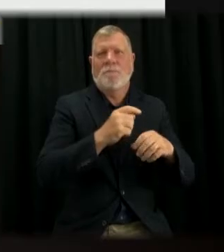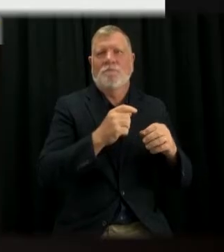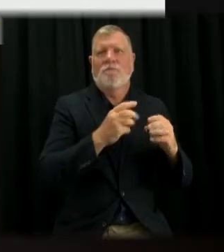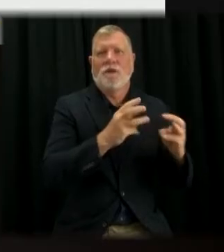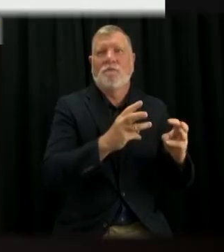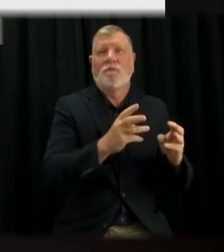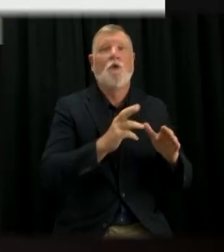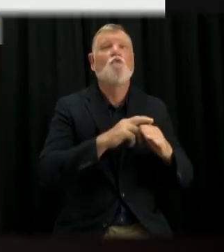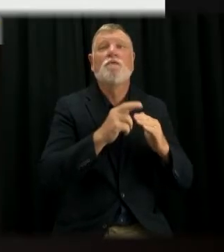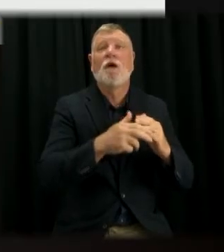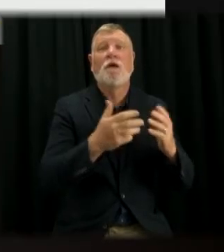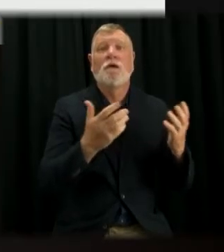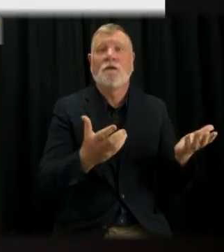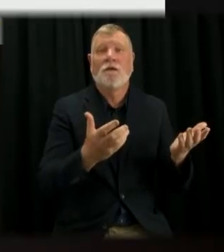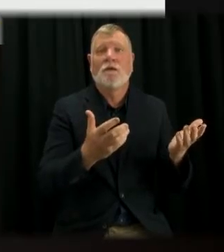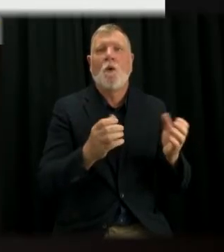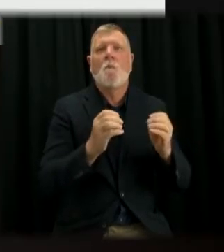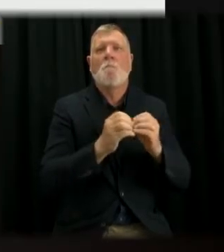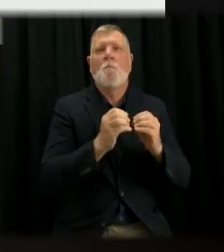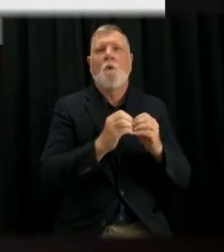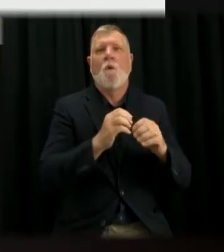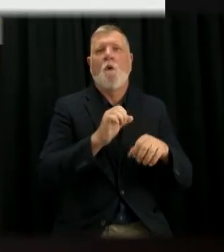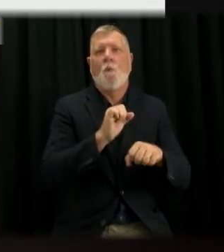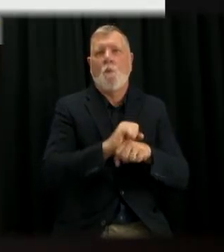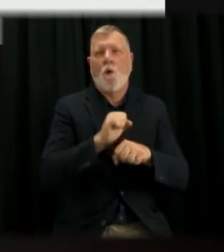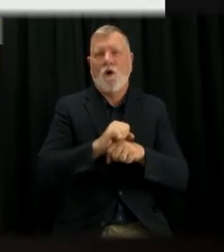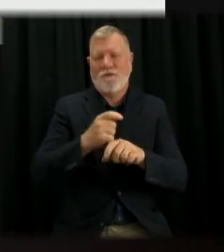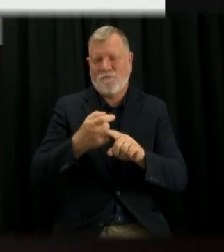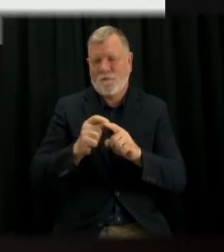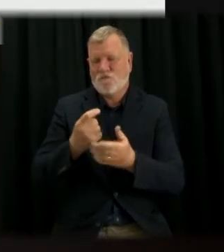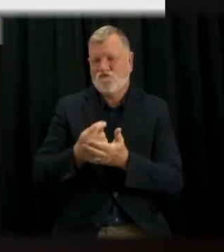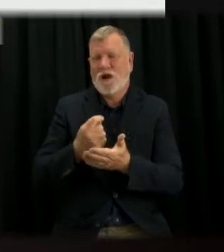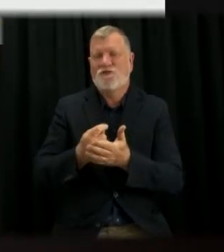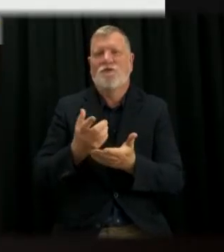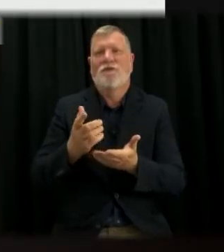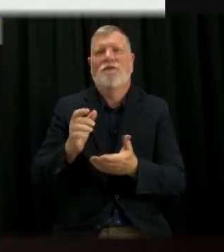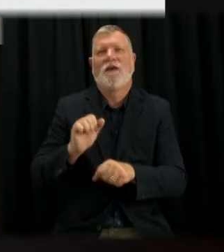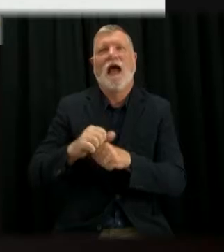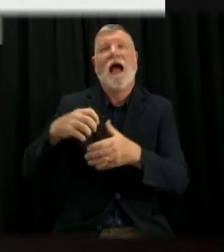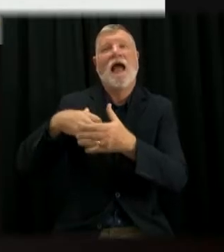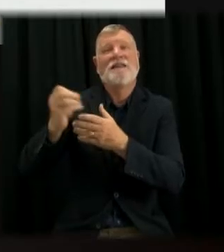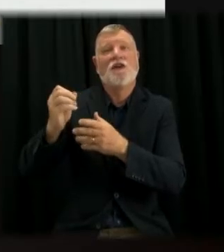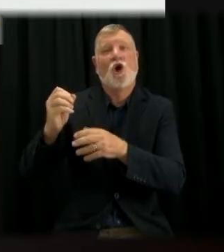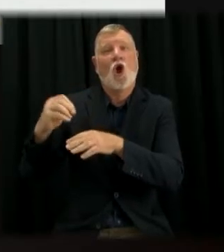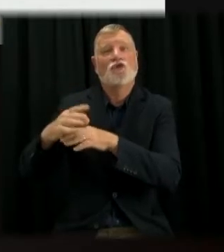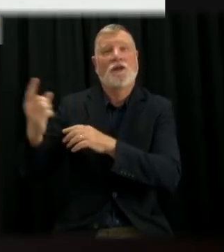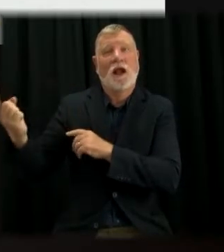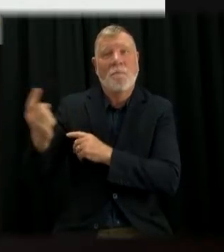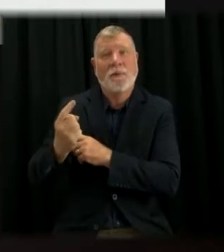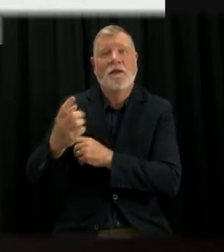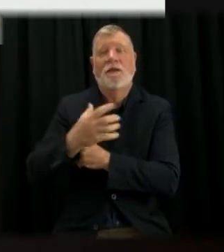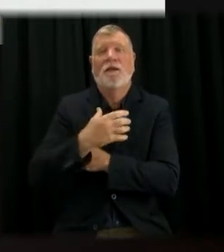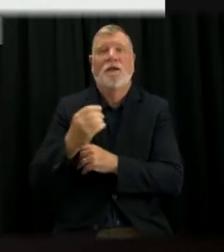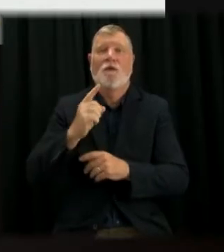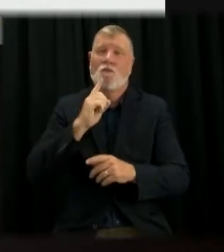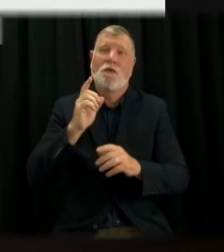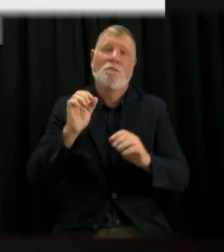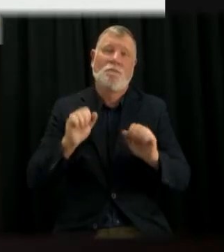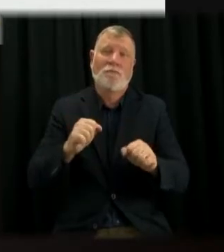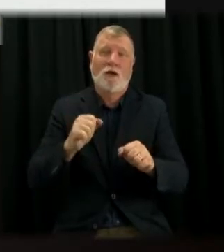tiempo. Lo que resulta en trabajo adicional por el Departamento de Hacienda y los